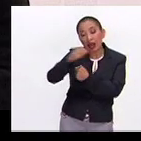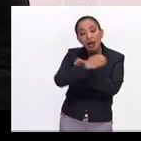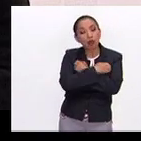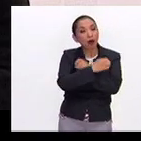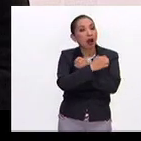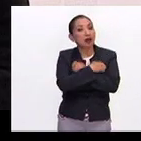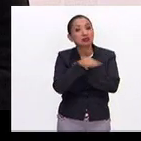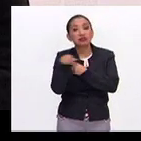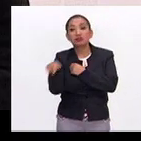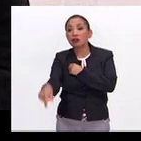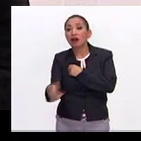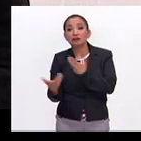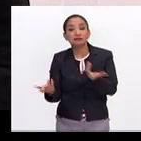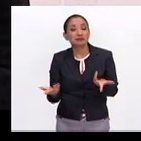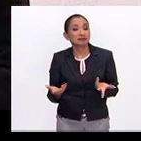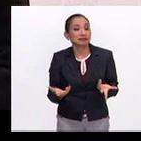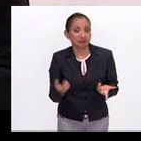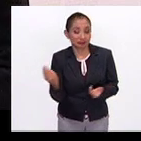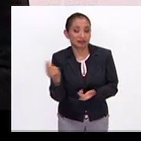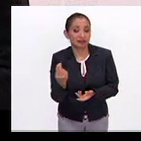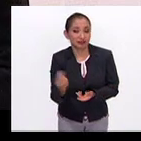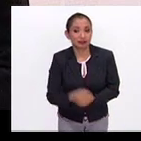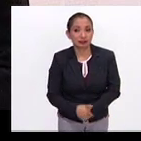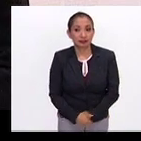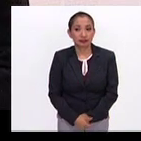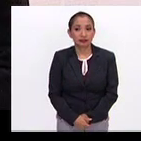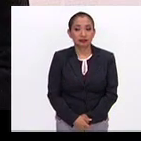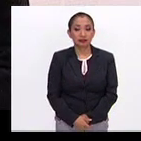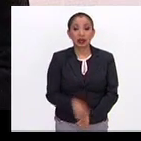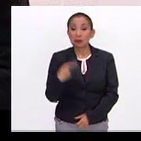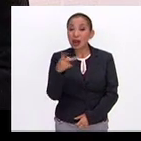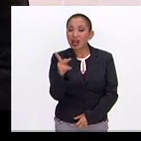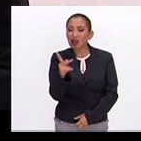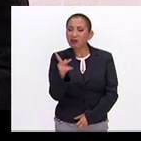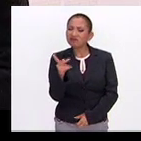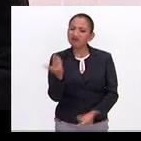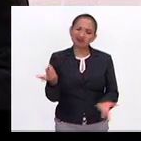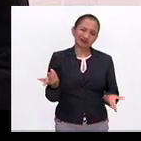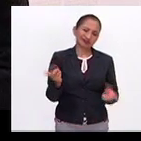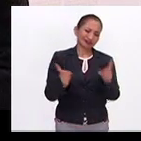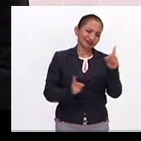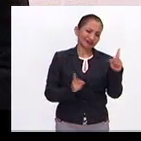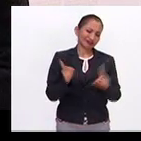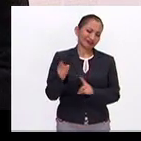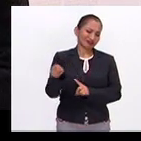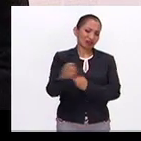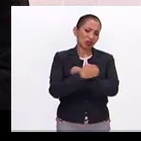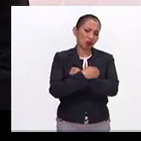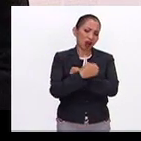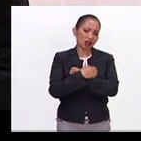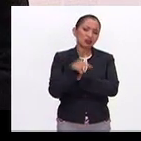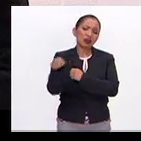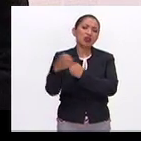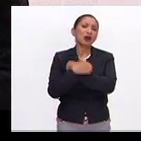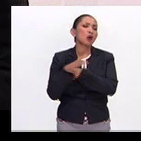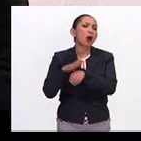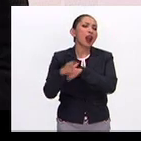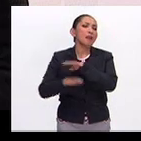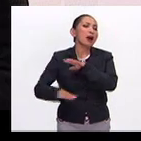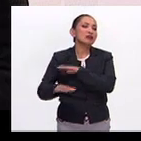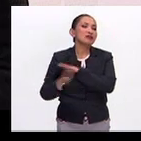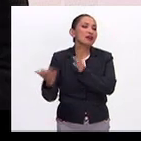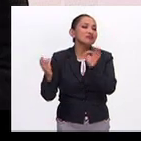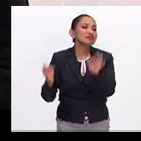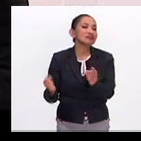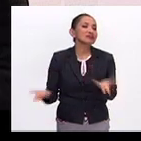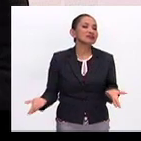Pero la interrogante sobre la educación es, ¿de qué tipo de educación estamos hablando? La educación también, en muchos casos,